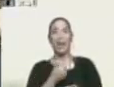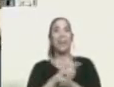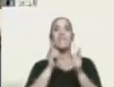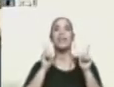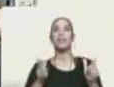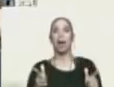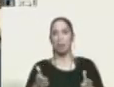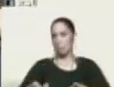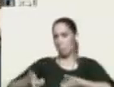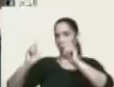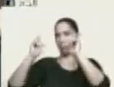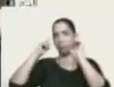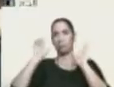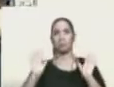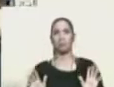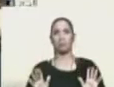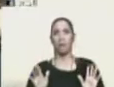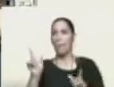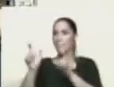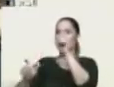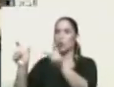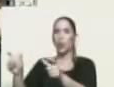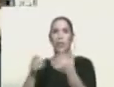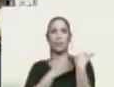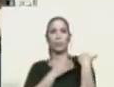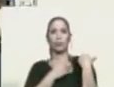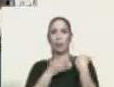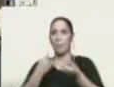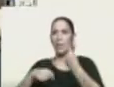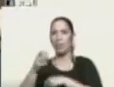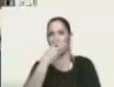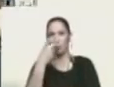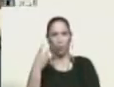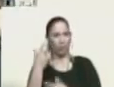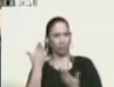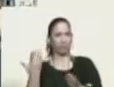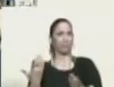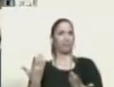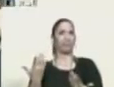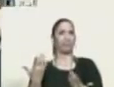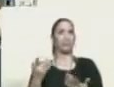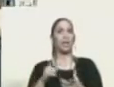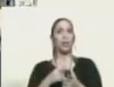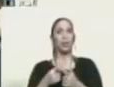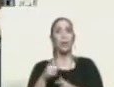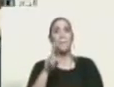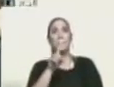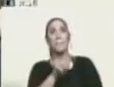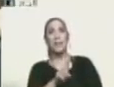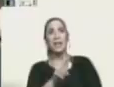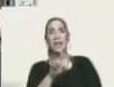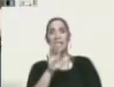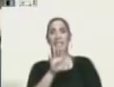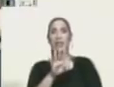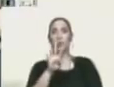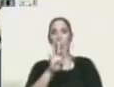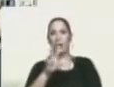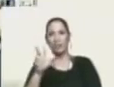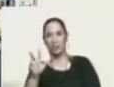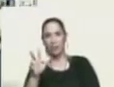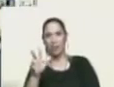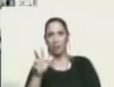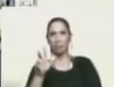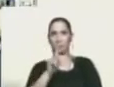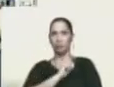libertades a narcotraficantes, y apenas un 43% eran acusaciones. Hemos reducido el porcentaje